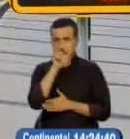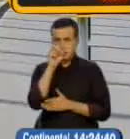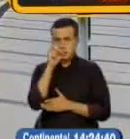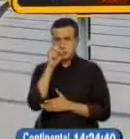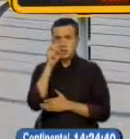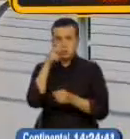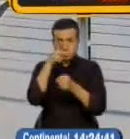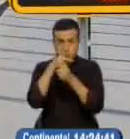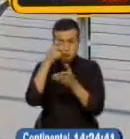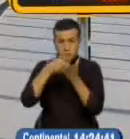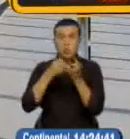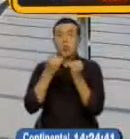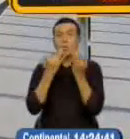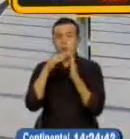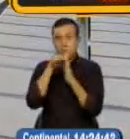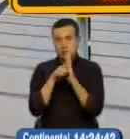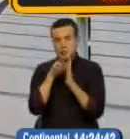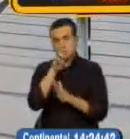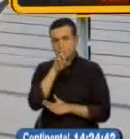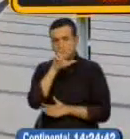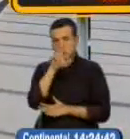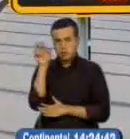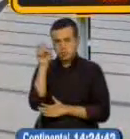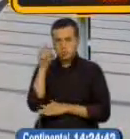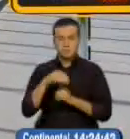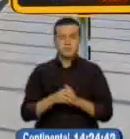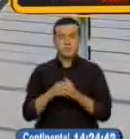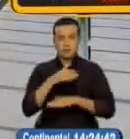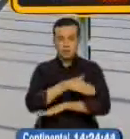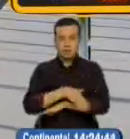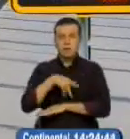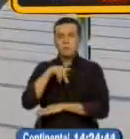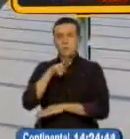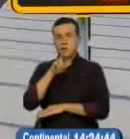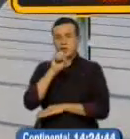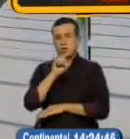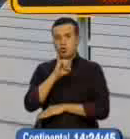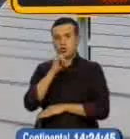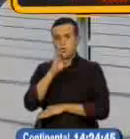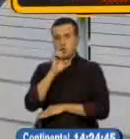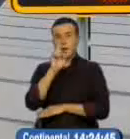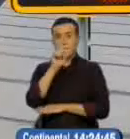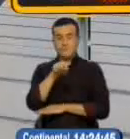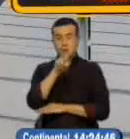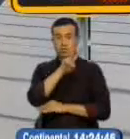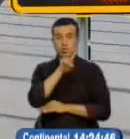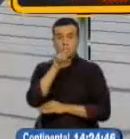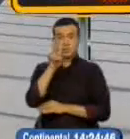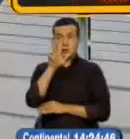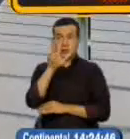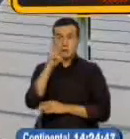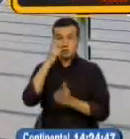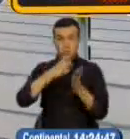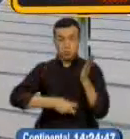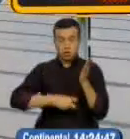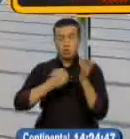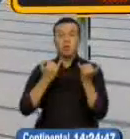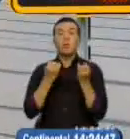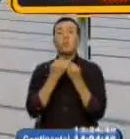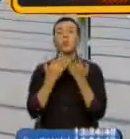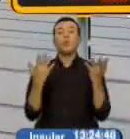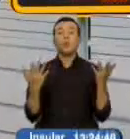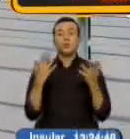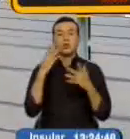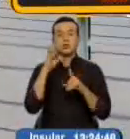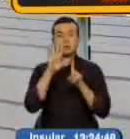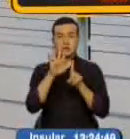Con radares bajó a 630. En la Pedro J. Menéndez, de 1.226 multas, ahora se